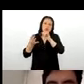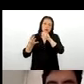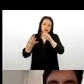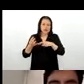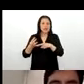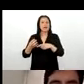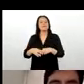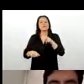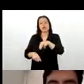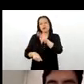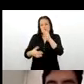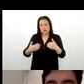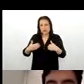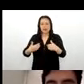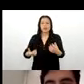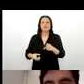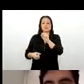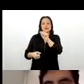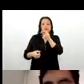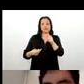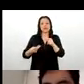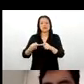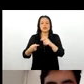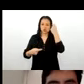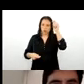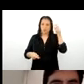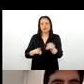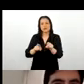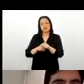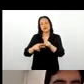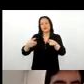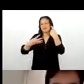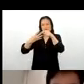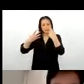norte tenemos el Santuario Nacional Manglares de Tumbes y el Santuario Histórico Bosque de Pómac.